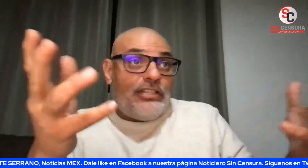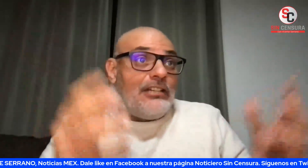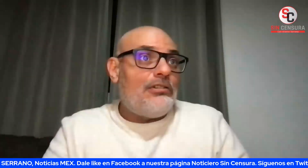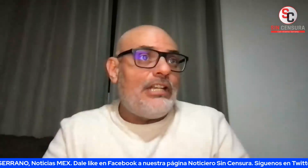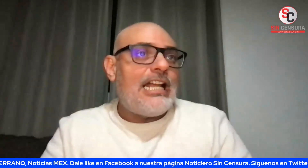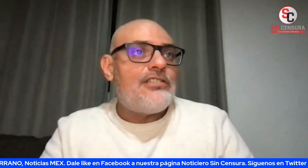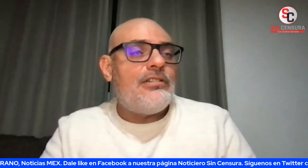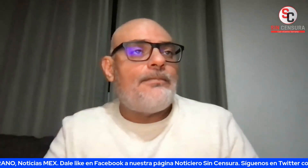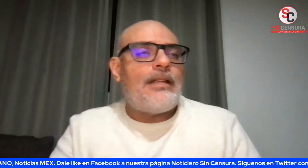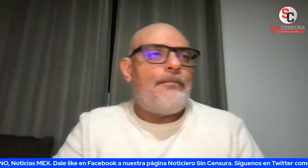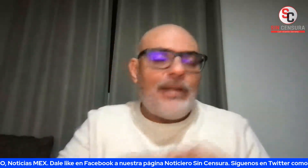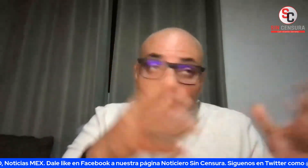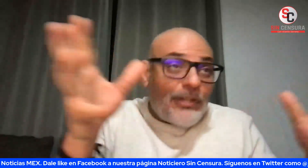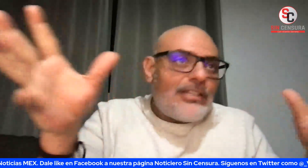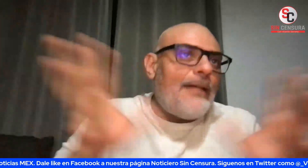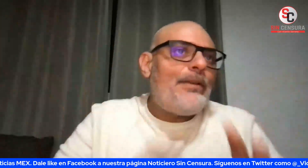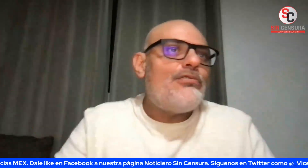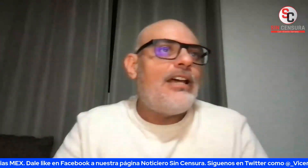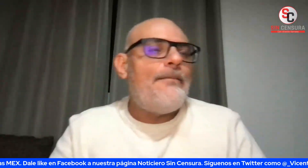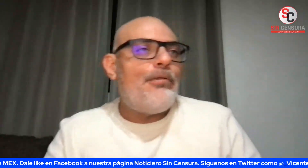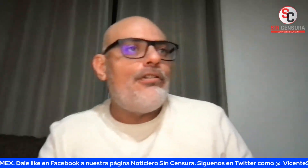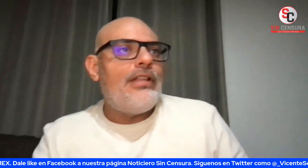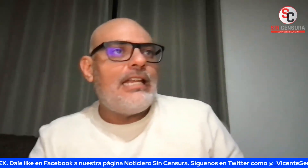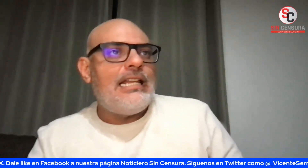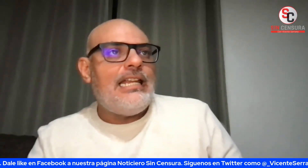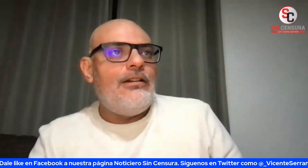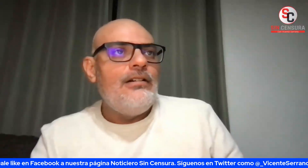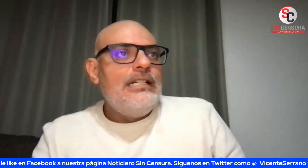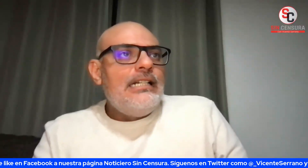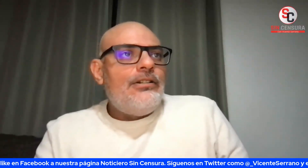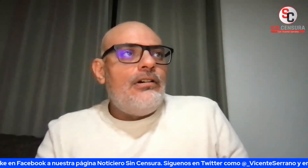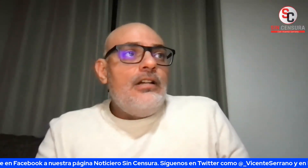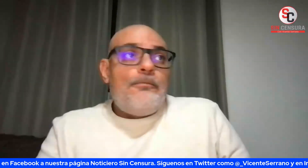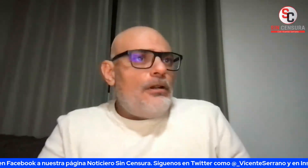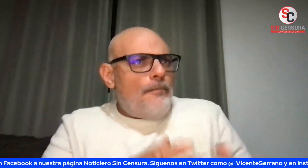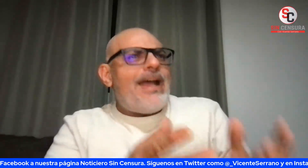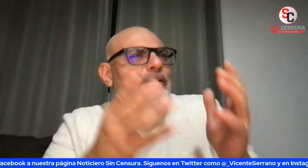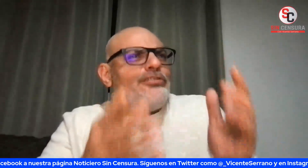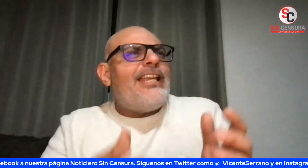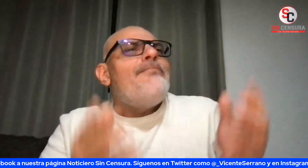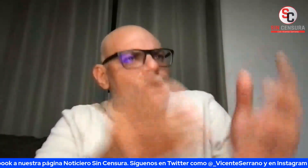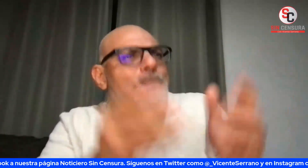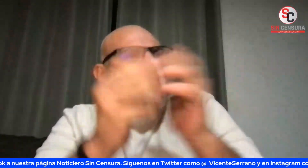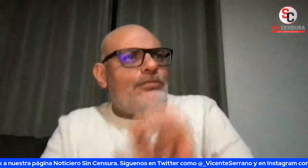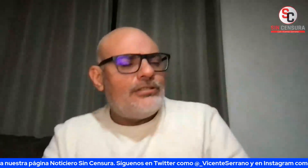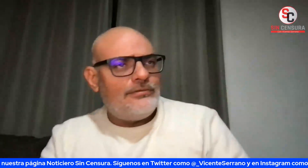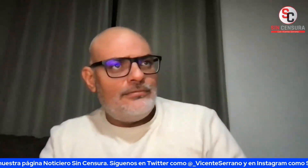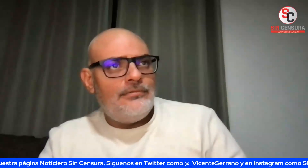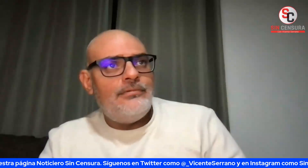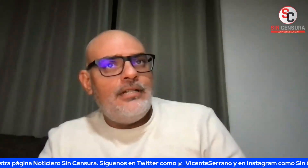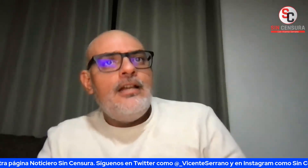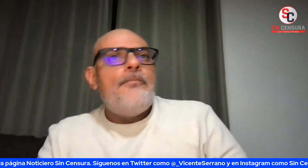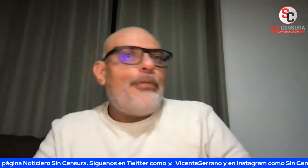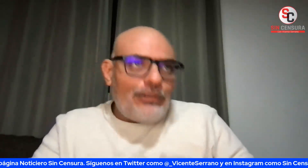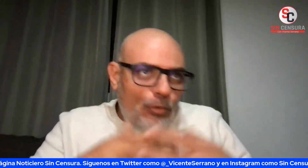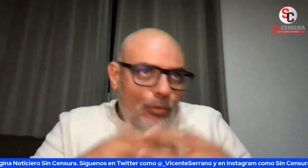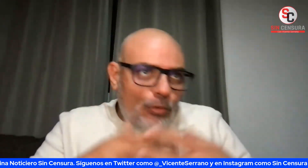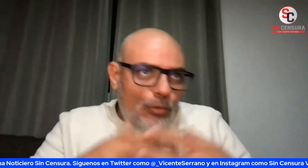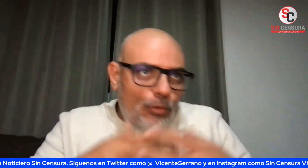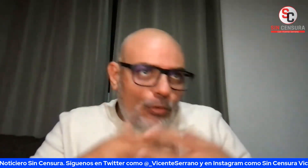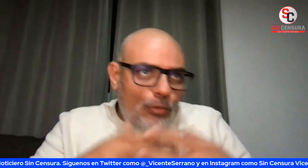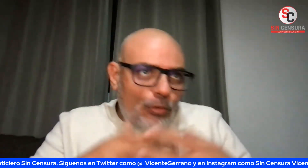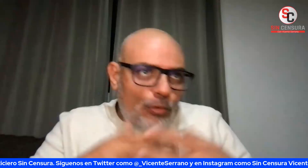en el 200 y cacho de que cuesta la pechuga de pollo de el kilo, ¿no? Pues lo pague usted en 1,000 pesos.